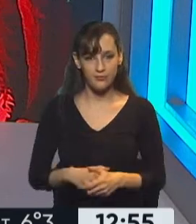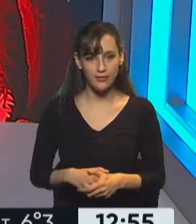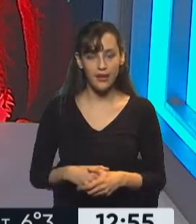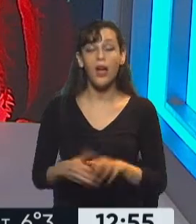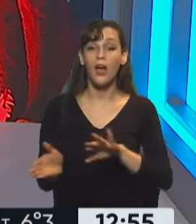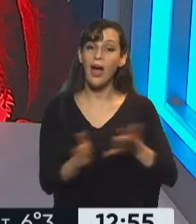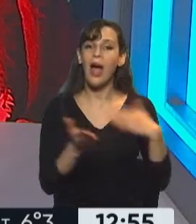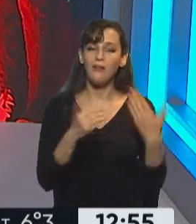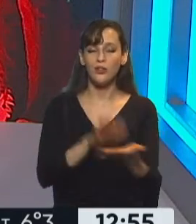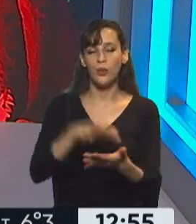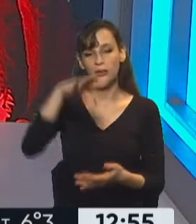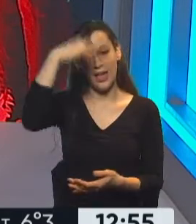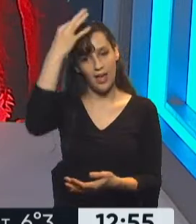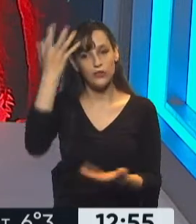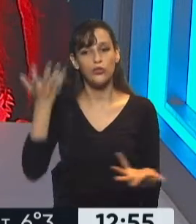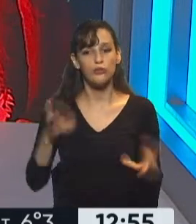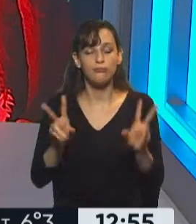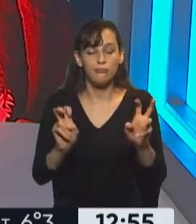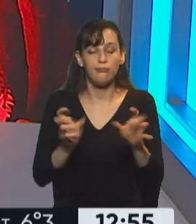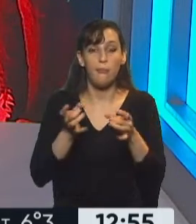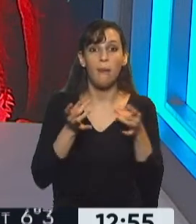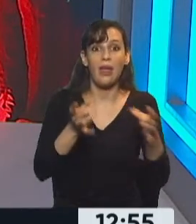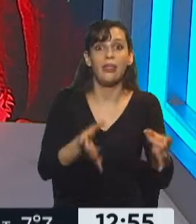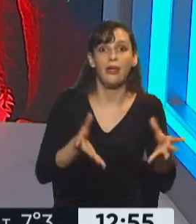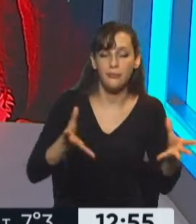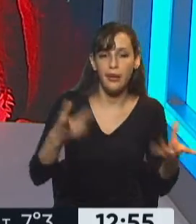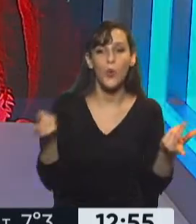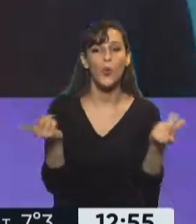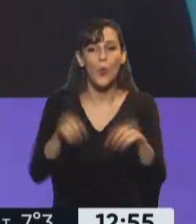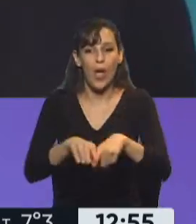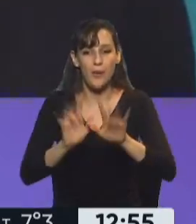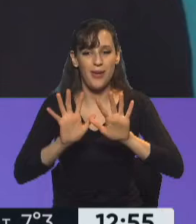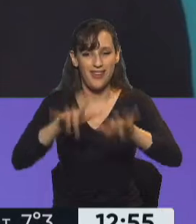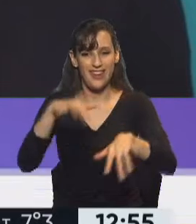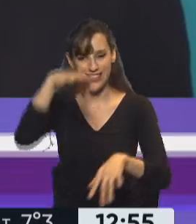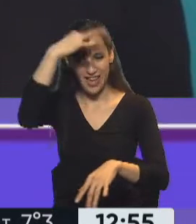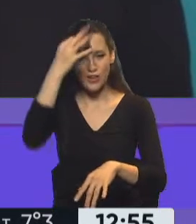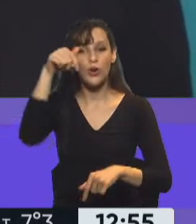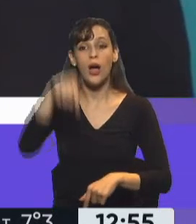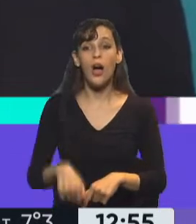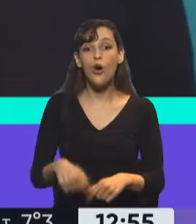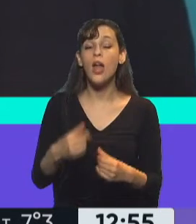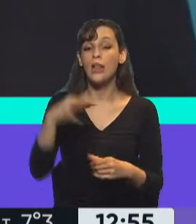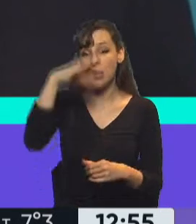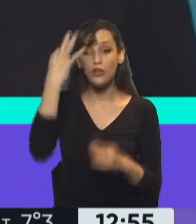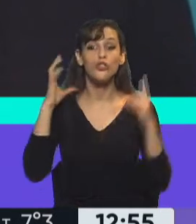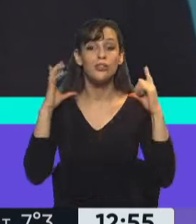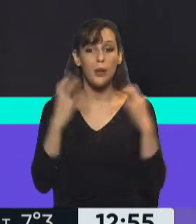porque hablamos de teatro y hablamos del contexto de la pandemia y el retorno a la presencialidad. Gaby, en este caso con el Teatro